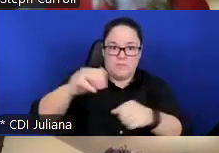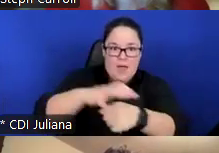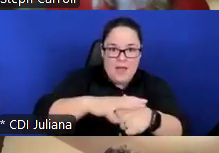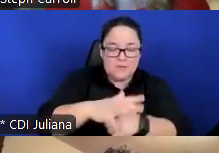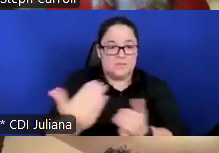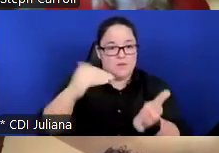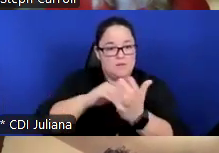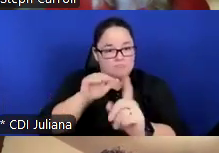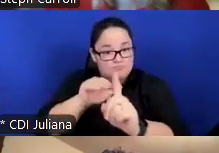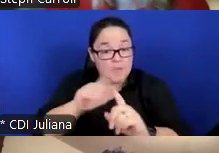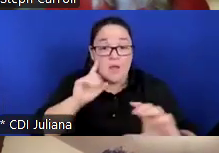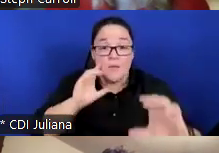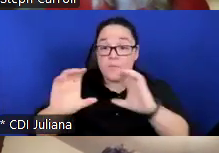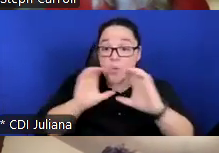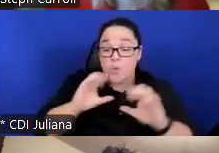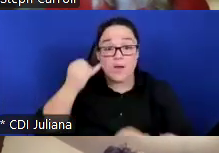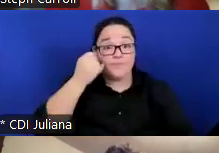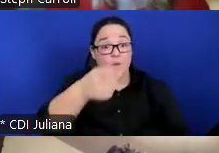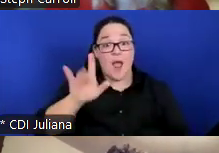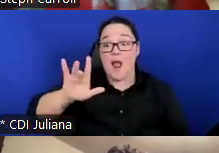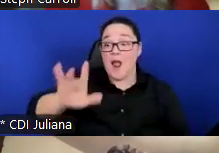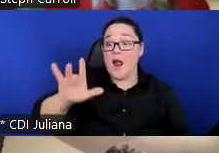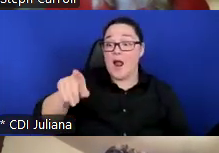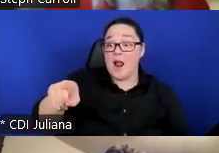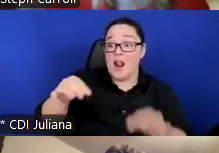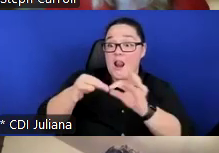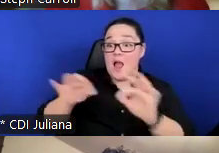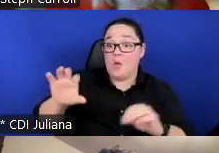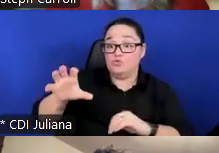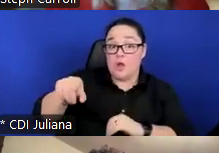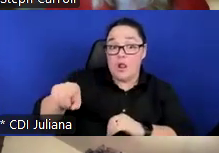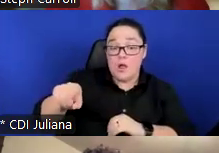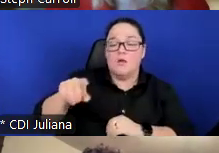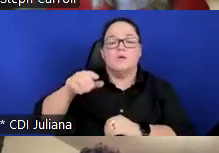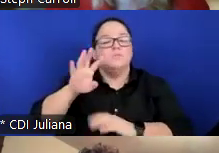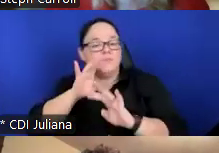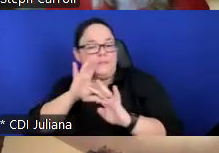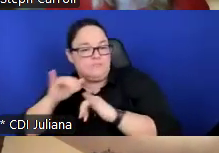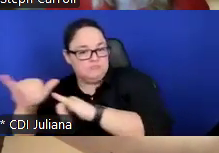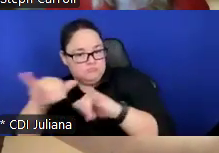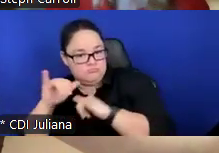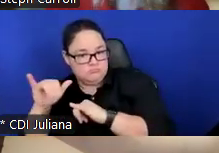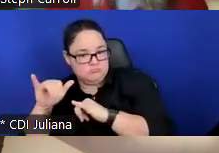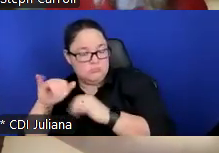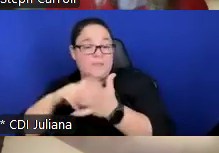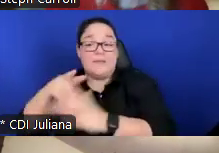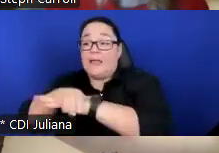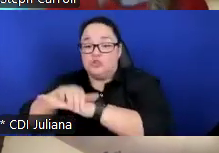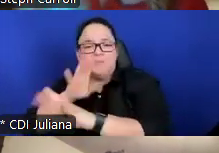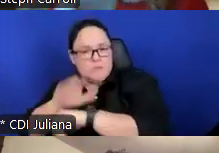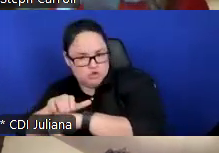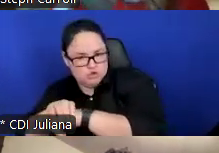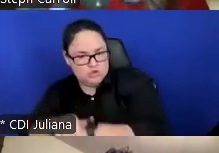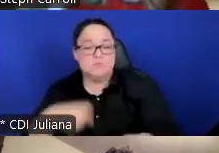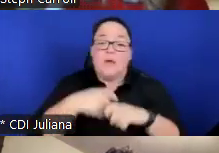original si prefiere You can escuchar click on solamente mute al original intérprete. audio if you prefer to Por listen favor, just to silencie the su interpreter. micrófono cuando no esté